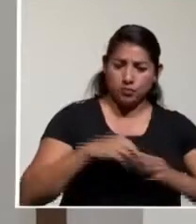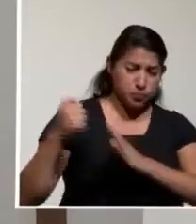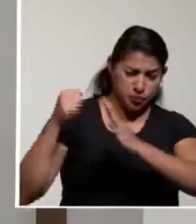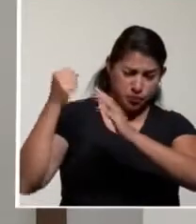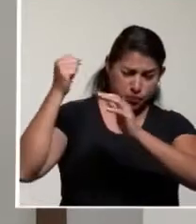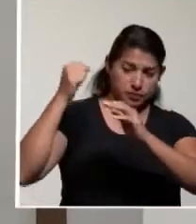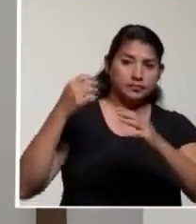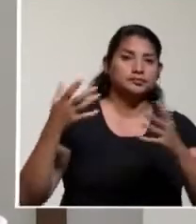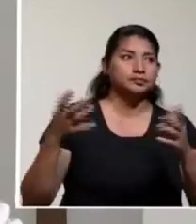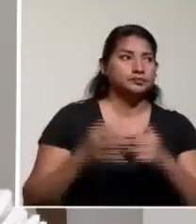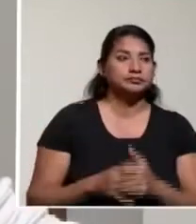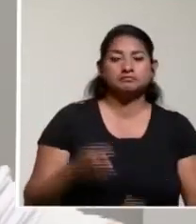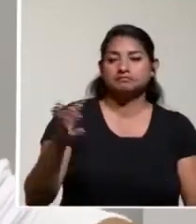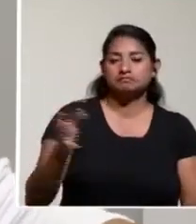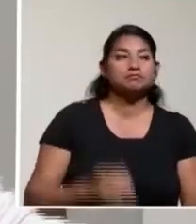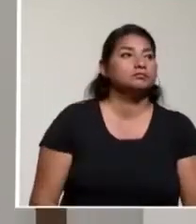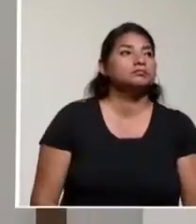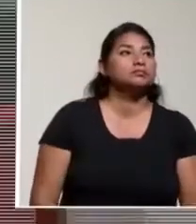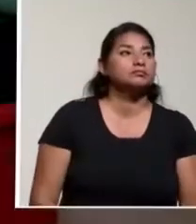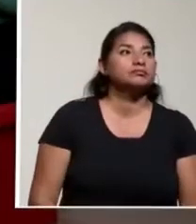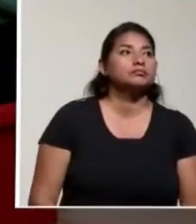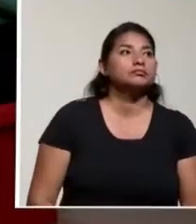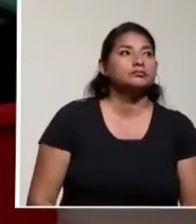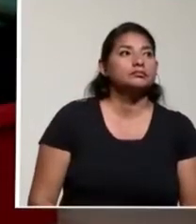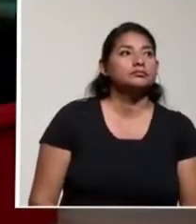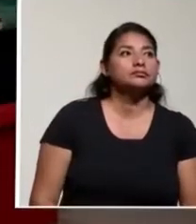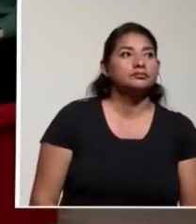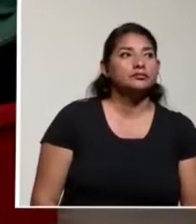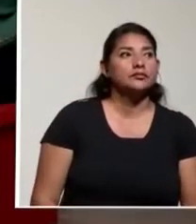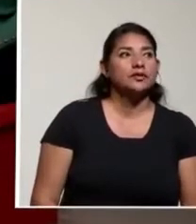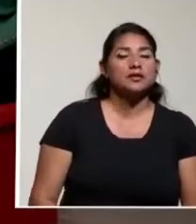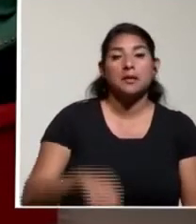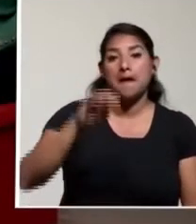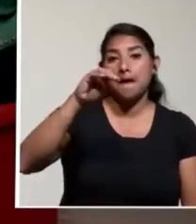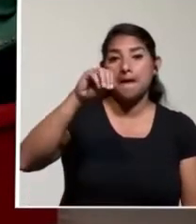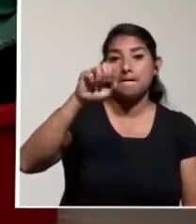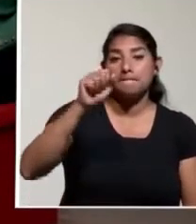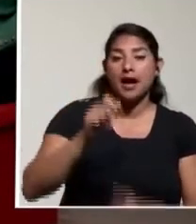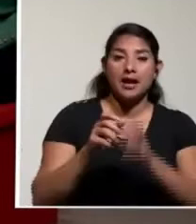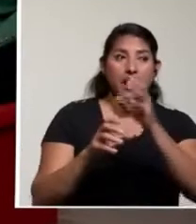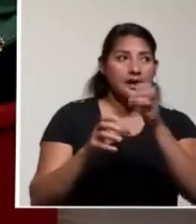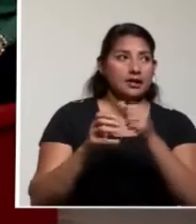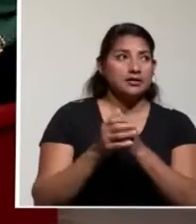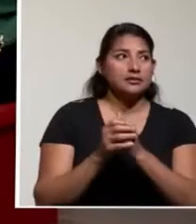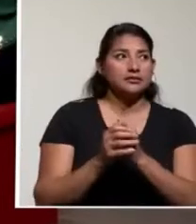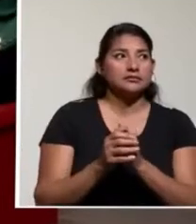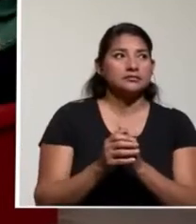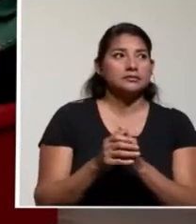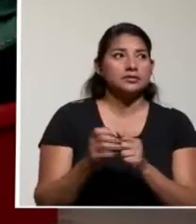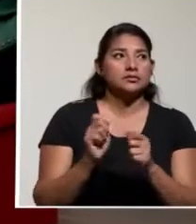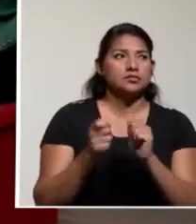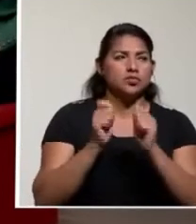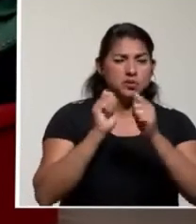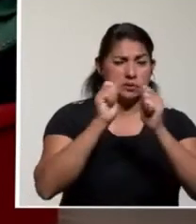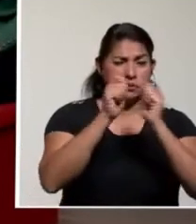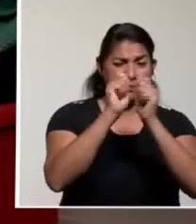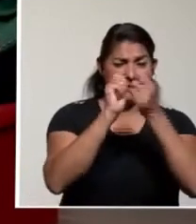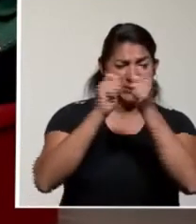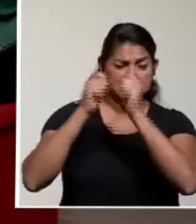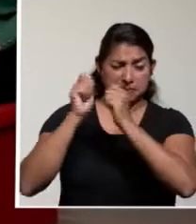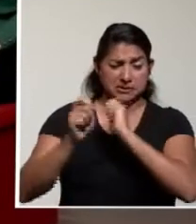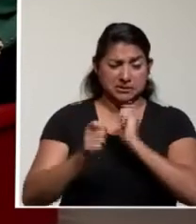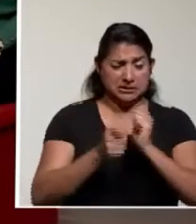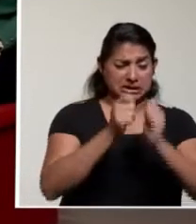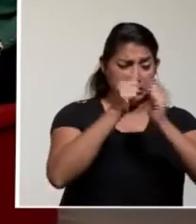Muy bien. Uh-huh. Carla, toma, le presto la maraca. La maraca, muy bien. La maraca desordenada. Desordenada.